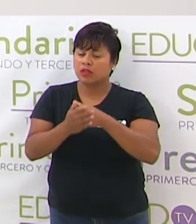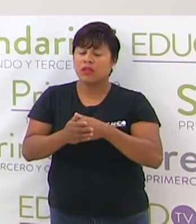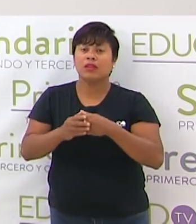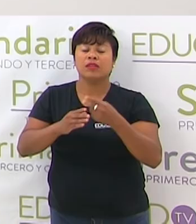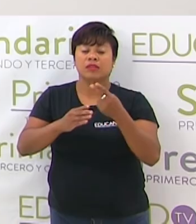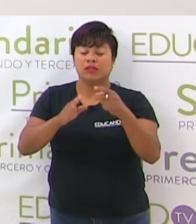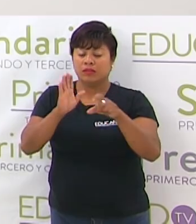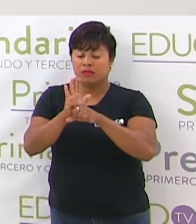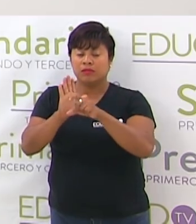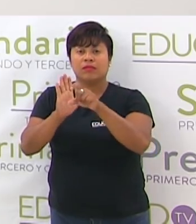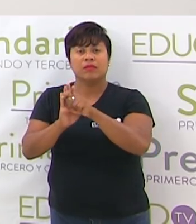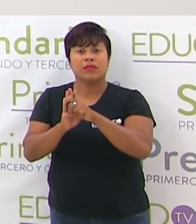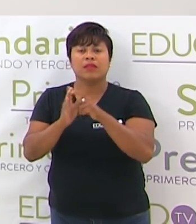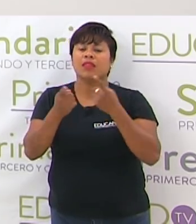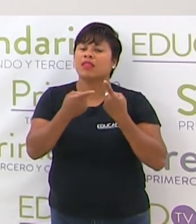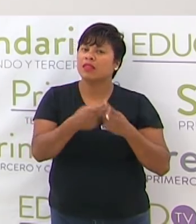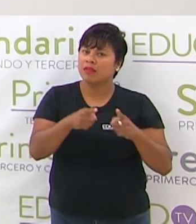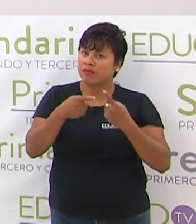las figuras son